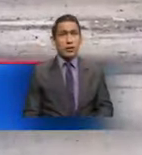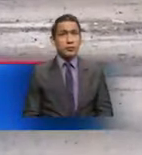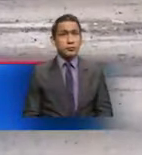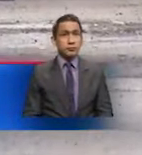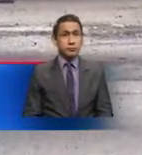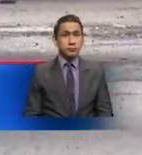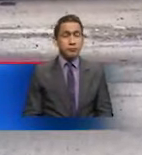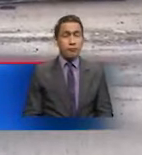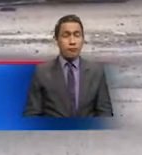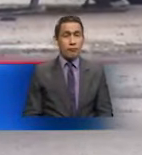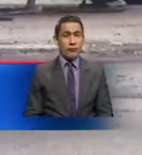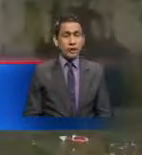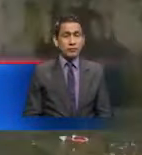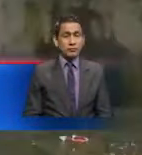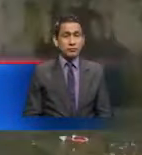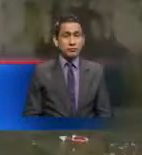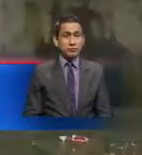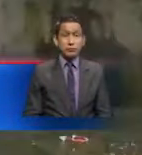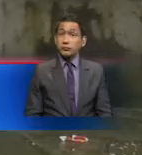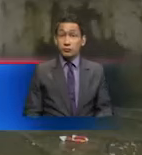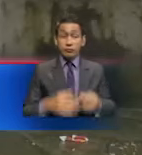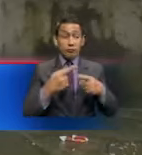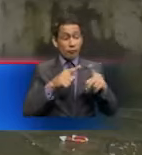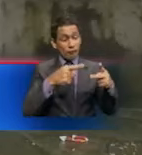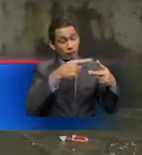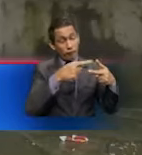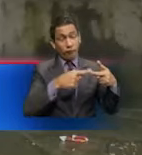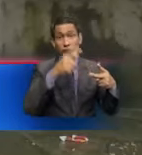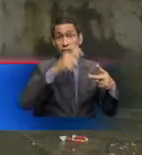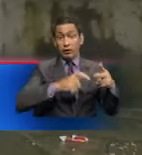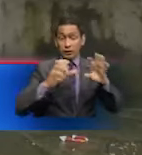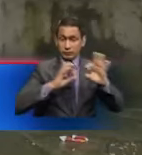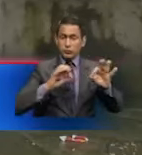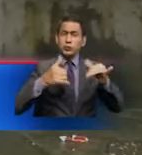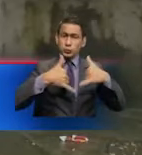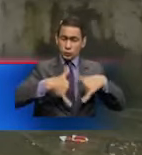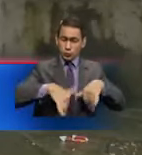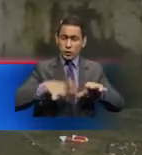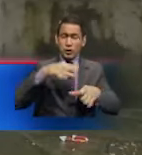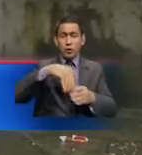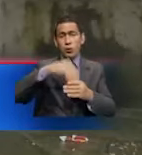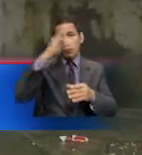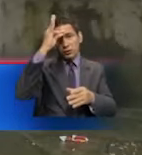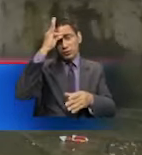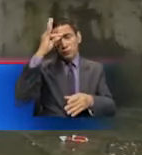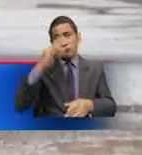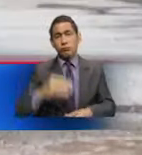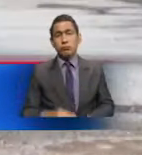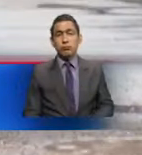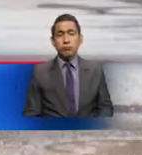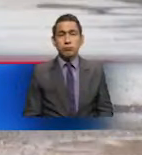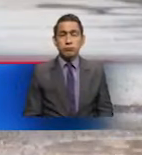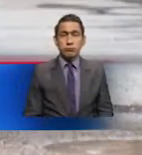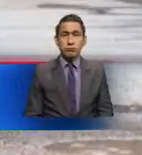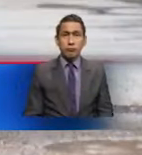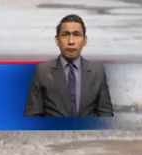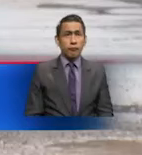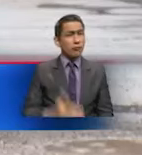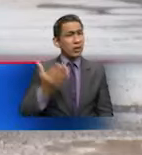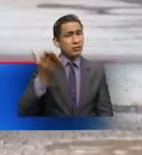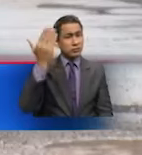Los afectados actualmente se recuperan de los impactos de bala que recibieron. Pero sí sé que ayer mataron a un